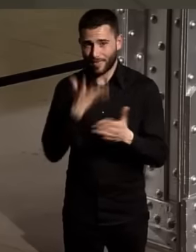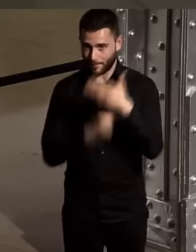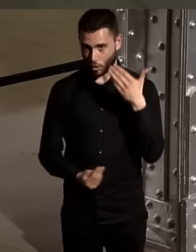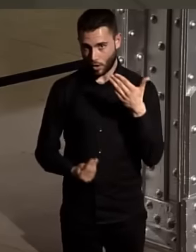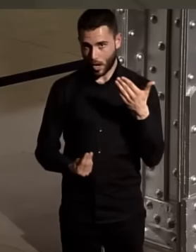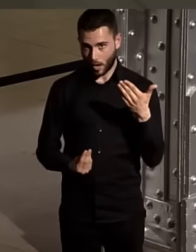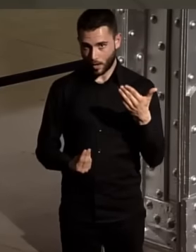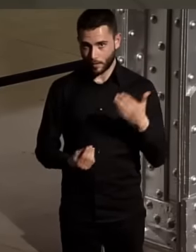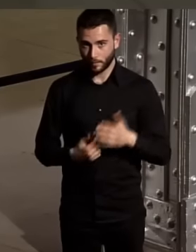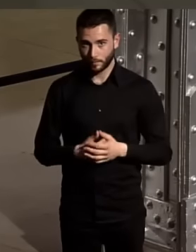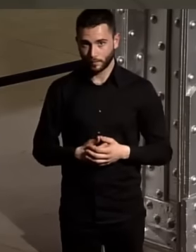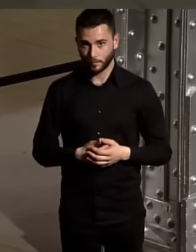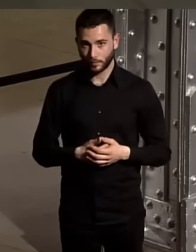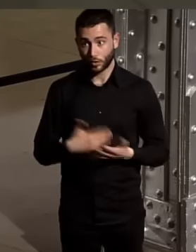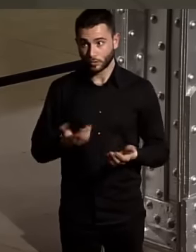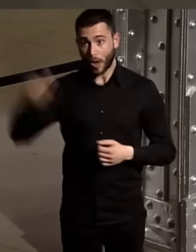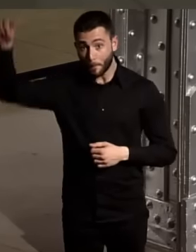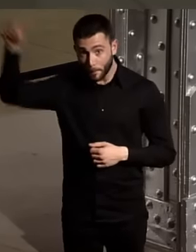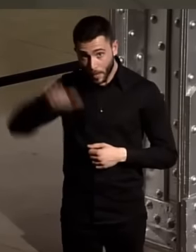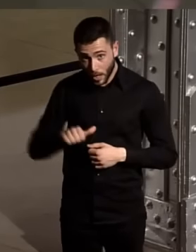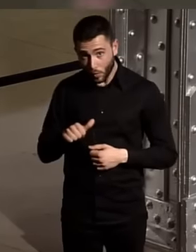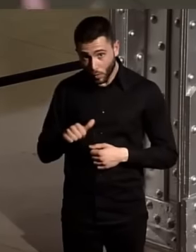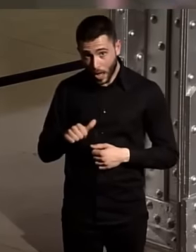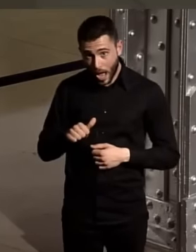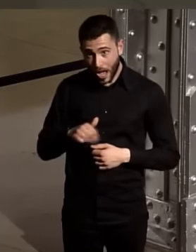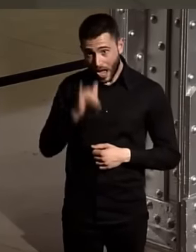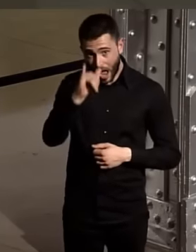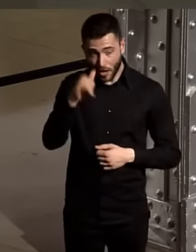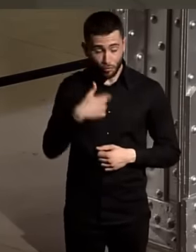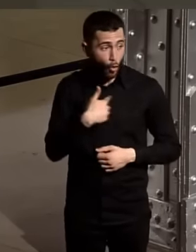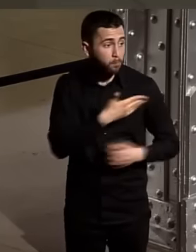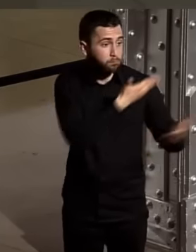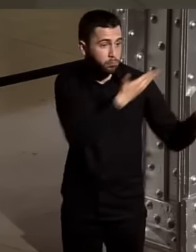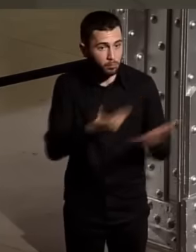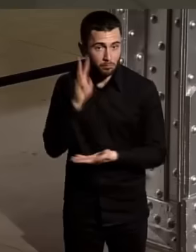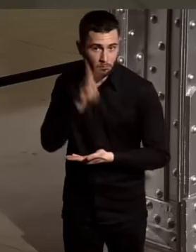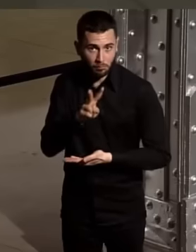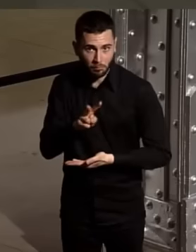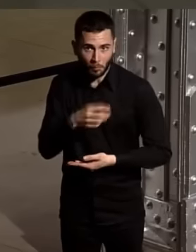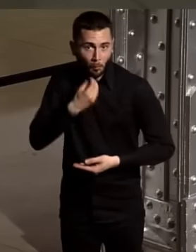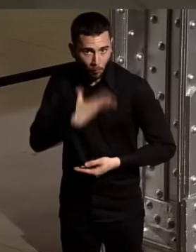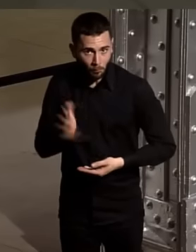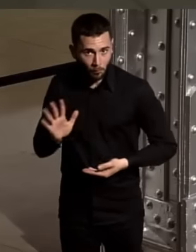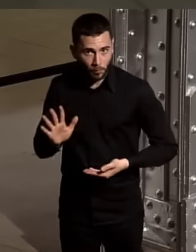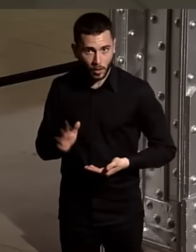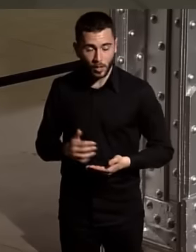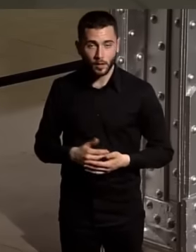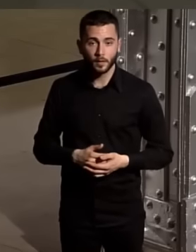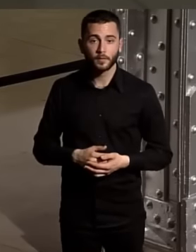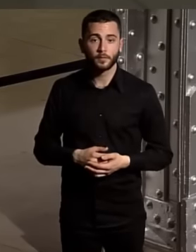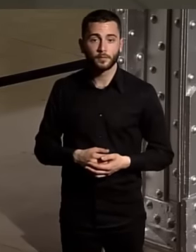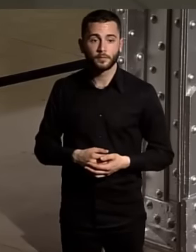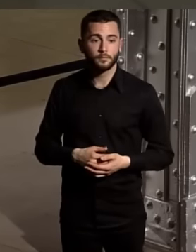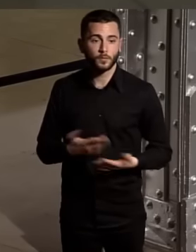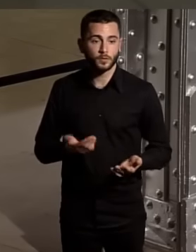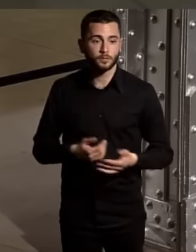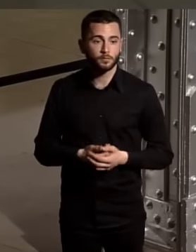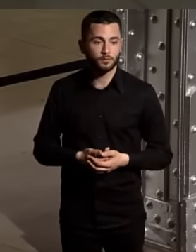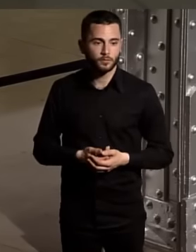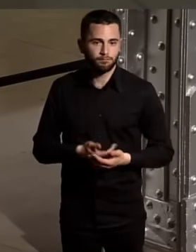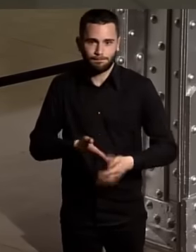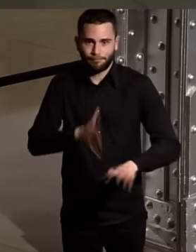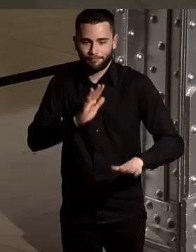y janjan no hace una película que os invito a ver porque está muy bien como todo lo que hací enaco y y es un despropósito desde el